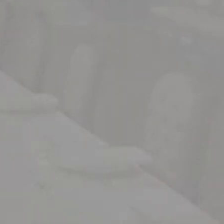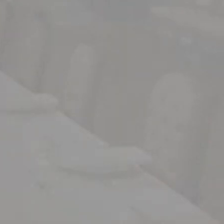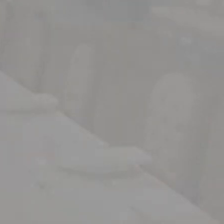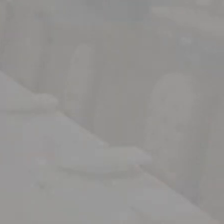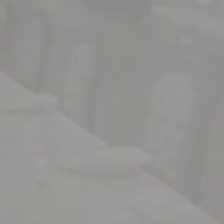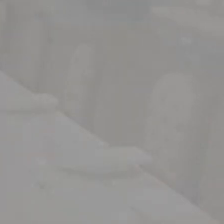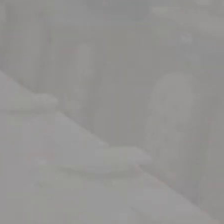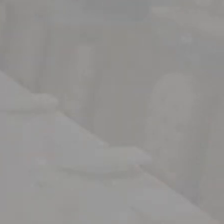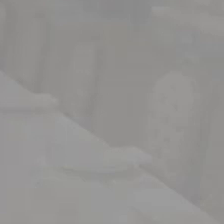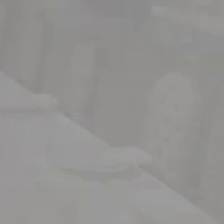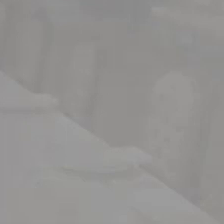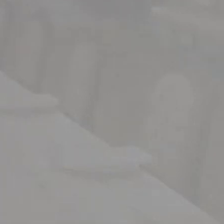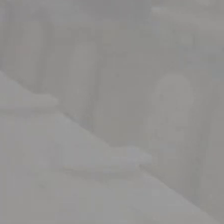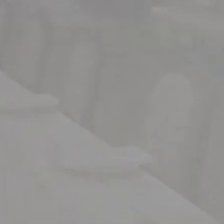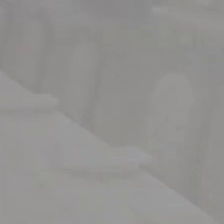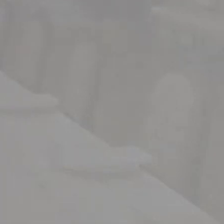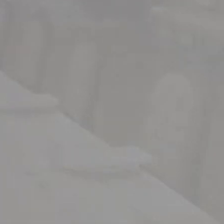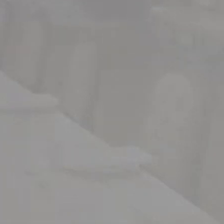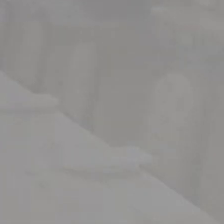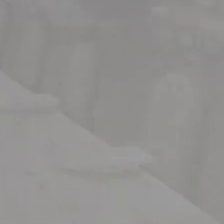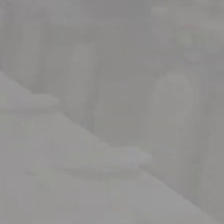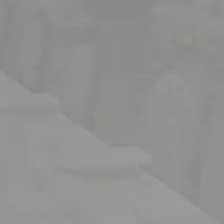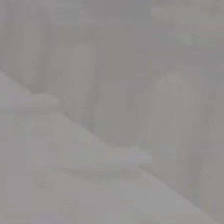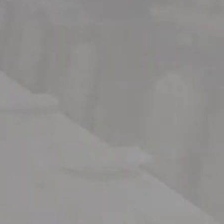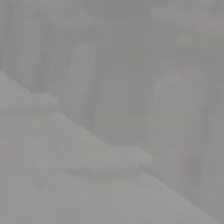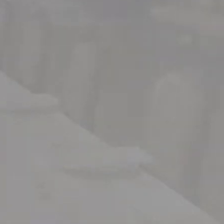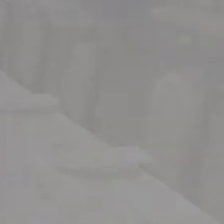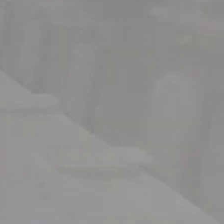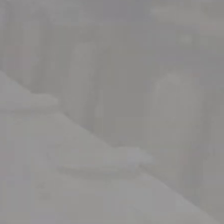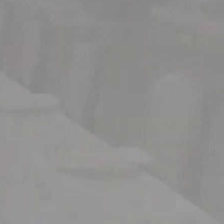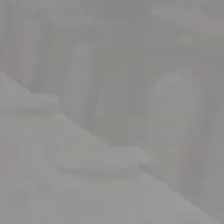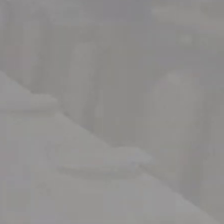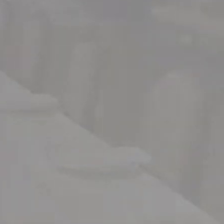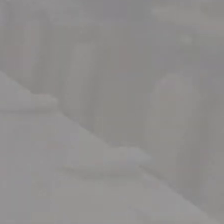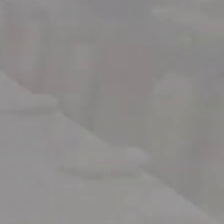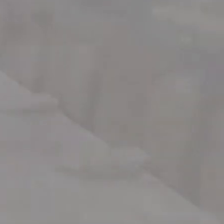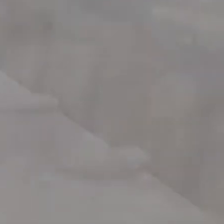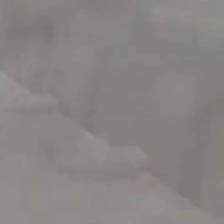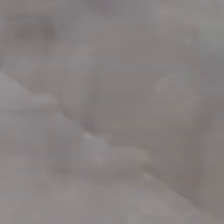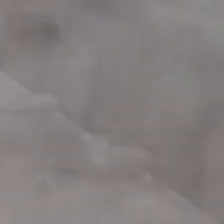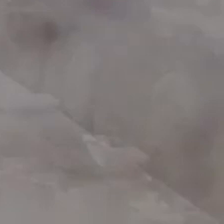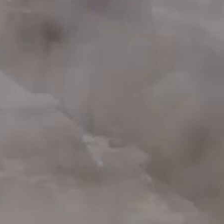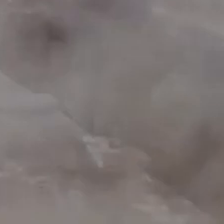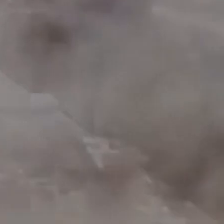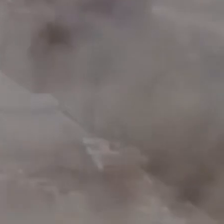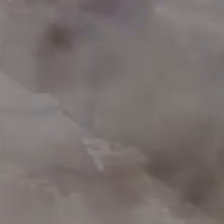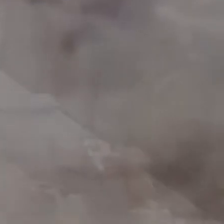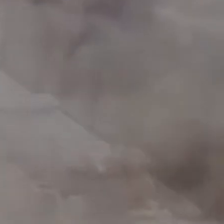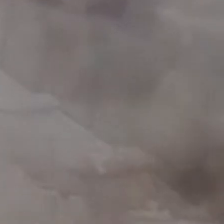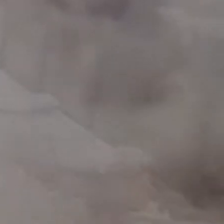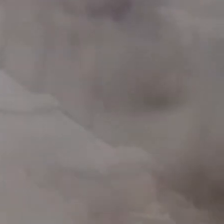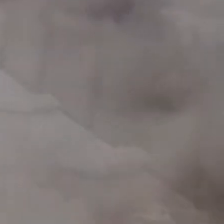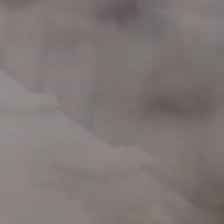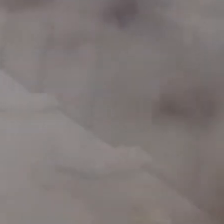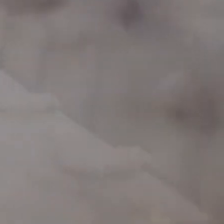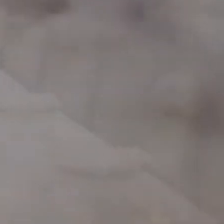se puede ni arrastrar. Manda a llamar a este hombre, que con él yo quiero